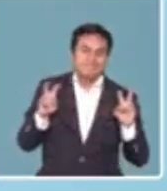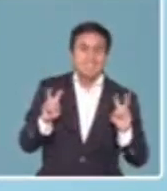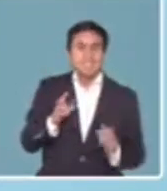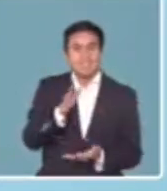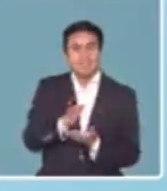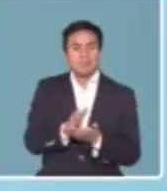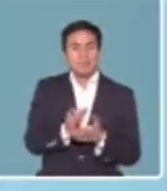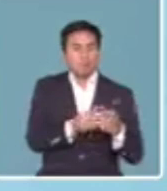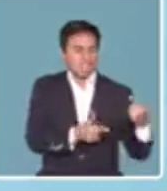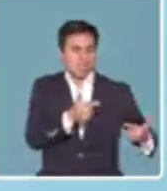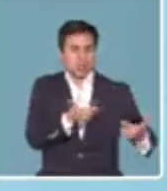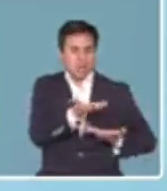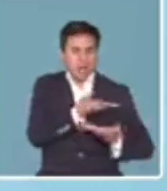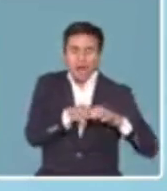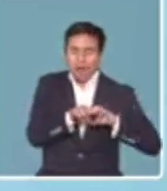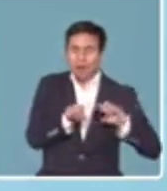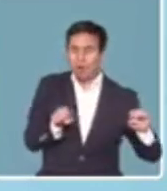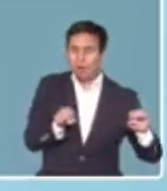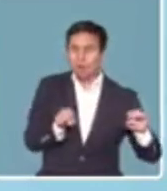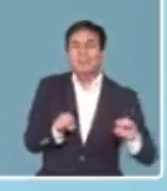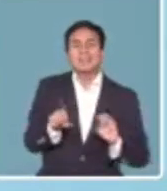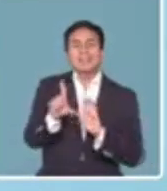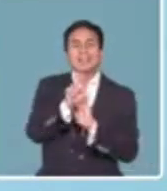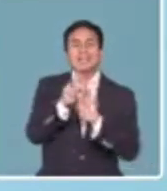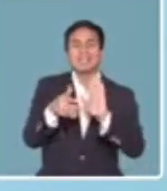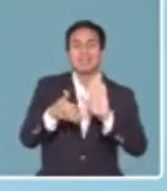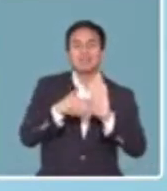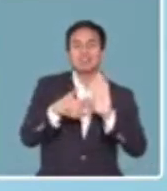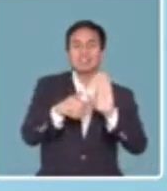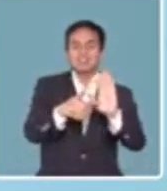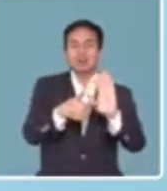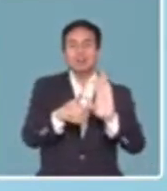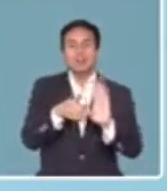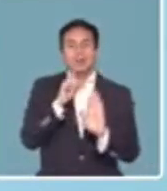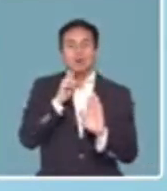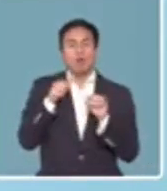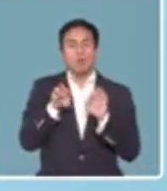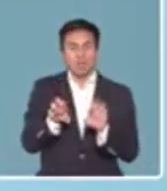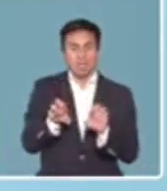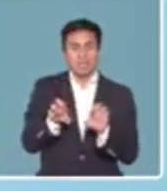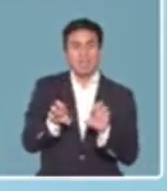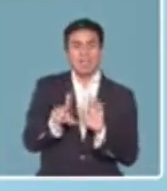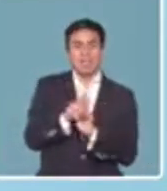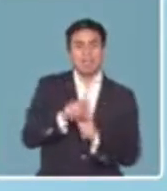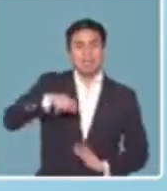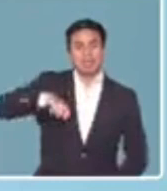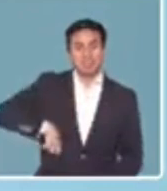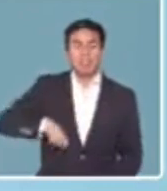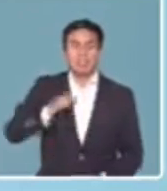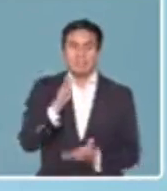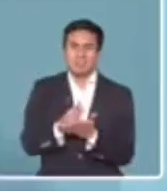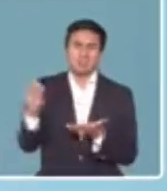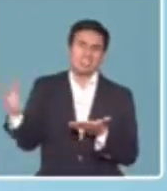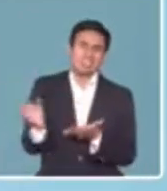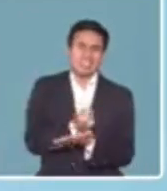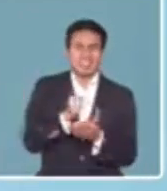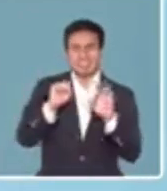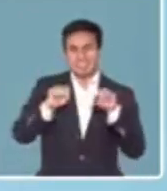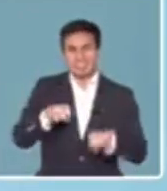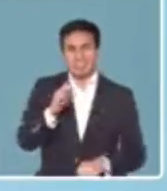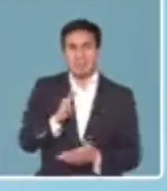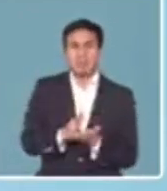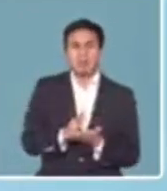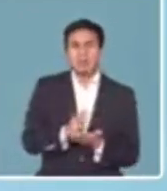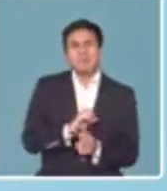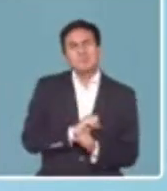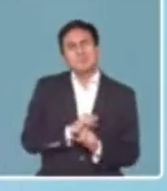tenemos que ponernos de acuerdo. Esta ley es una demostración de esto. Tenemos otras oportunidades, como la ley de pensiones, que tenemos que sacarla adelante. No